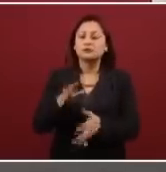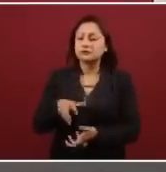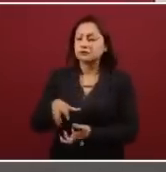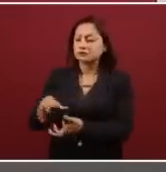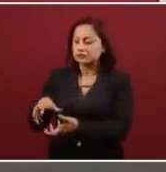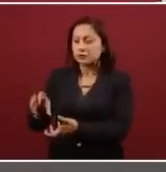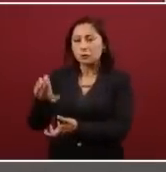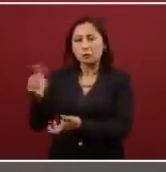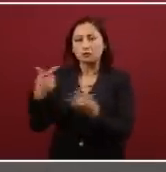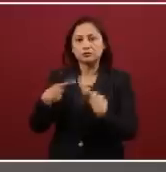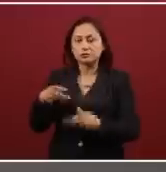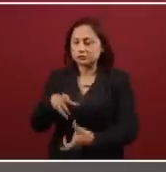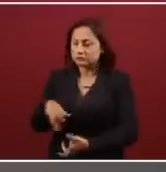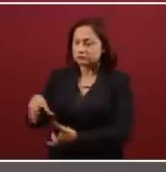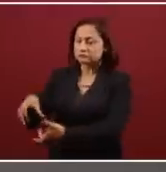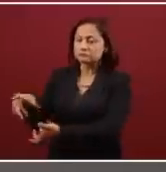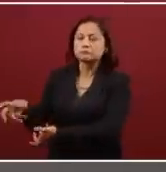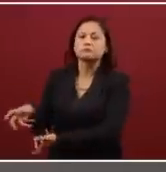que manejan